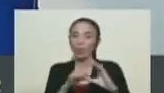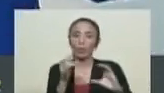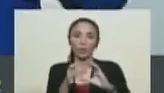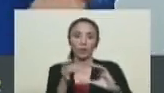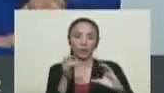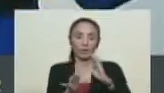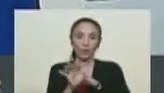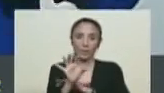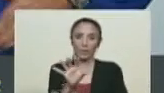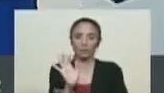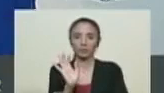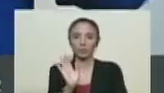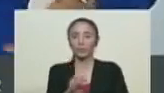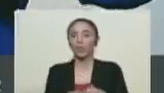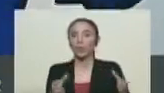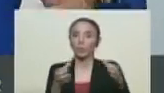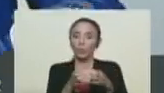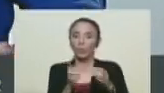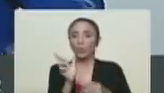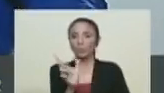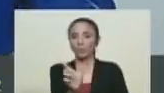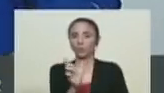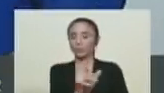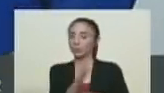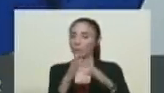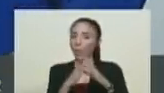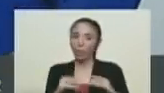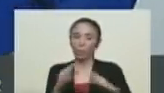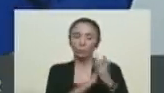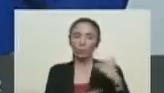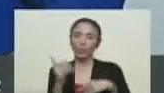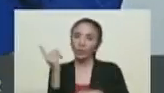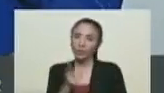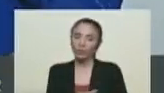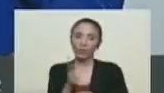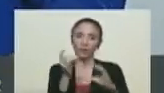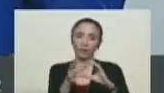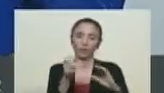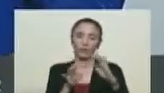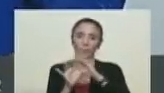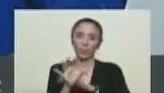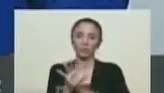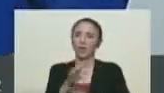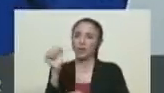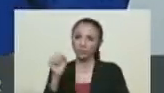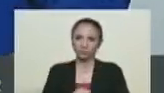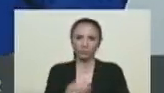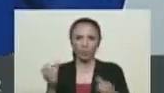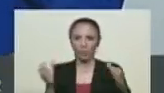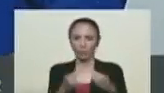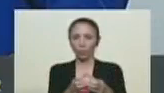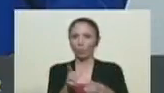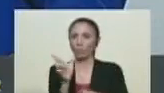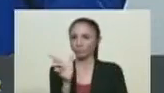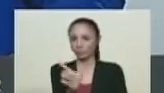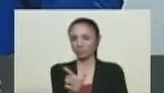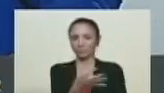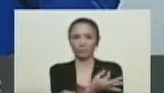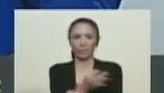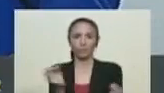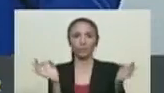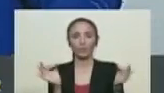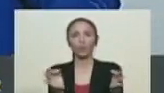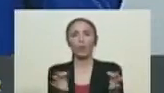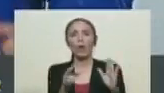y simpatizantes del Partido Socialista Unido de Venezuela. Eso sí es un partido político, con un programa, una